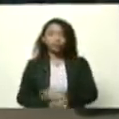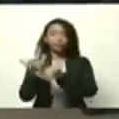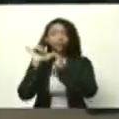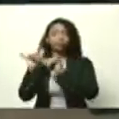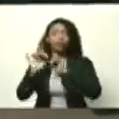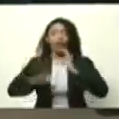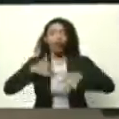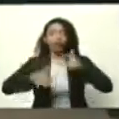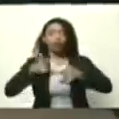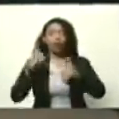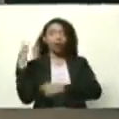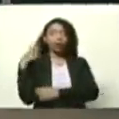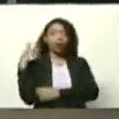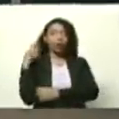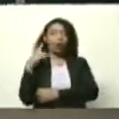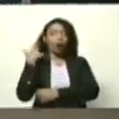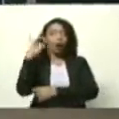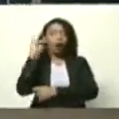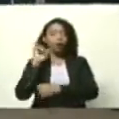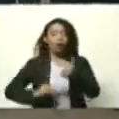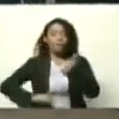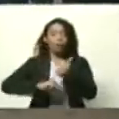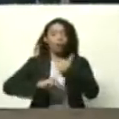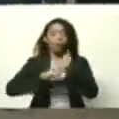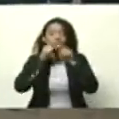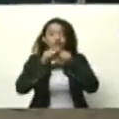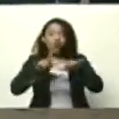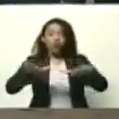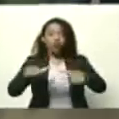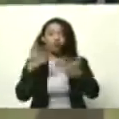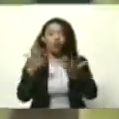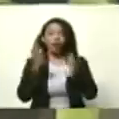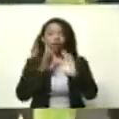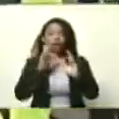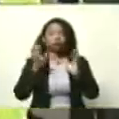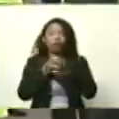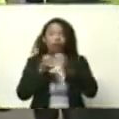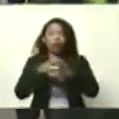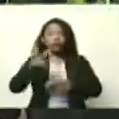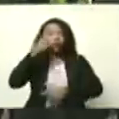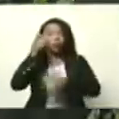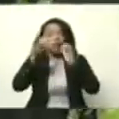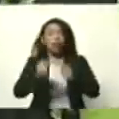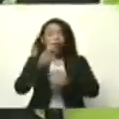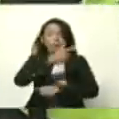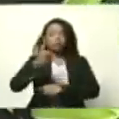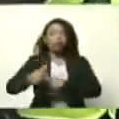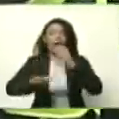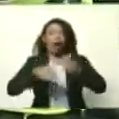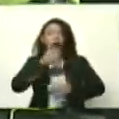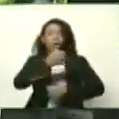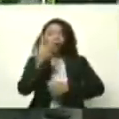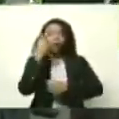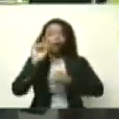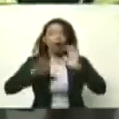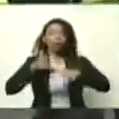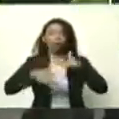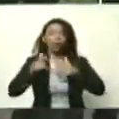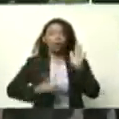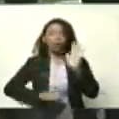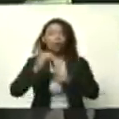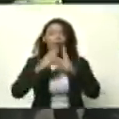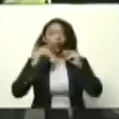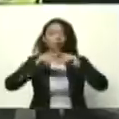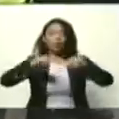las actividades religiosas contaron con el respaldo y el despliegue de los organismos de seguridad ciudadana en cada una de las actividades que se desarrollaron en todo